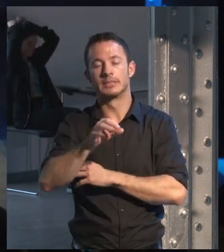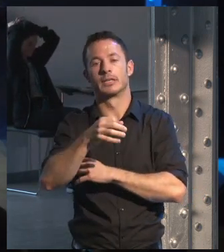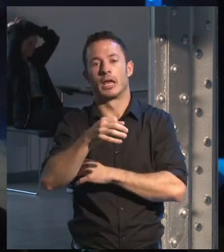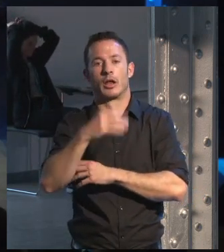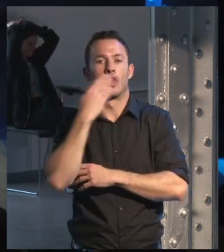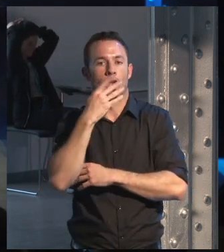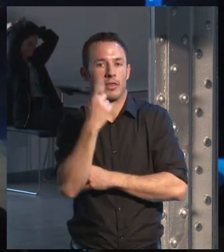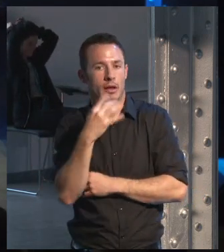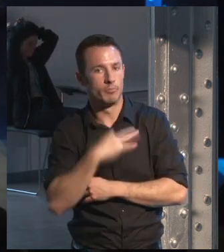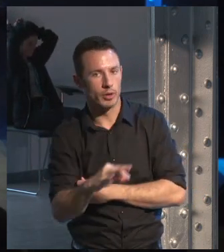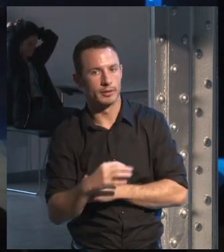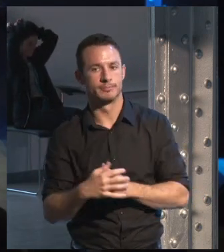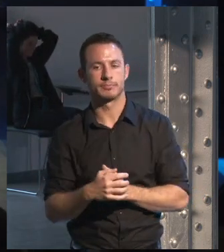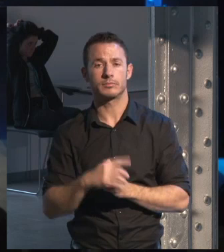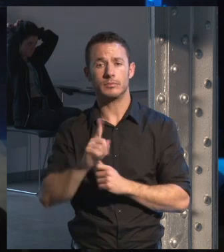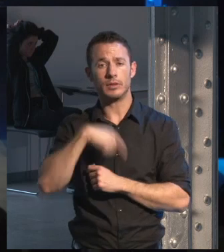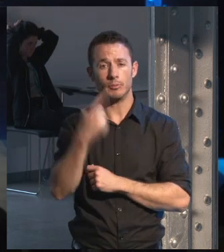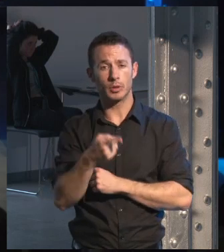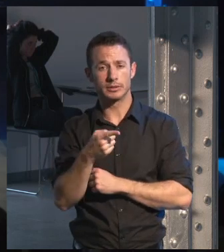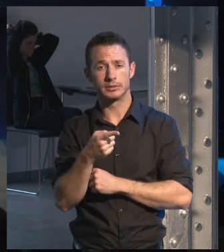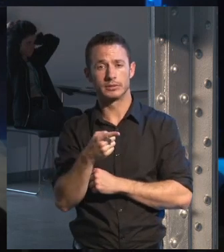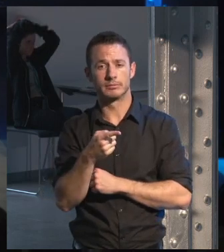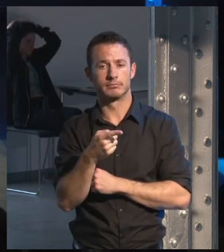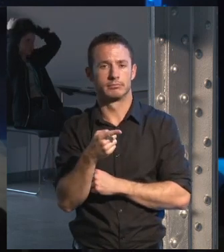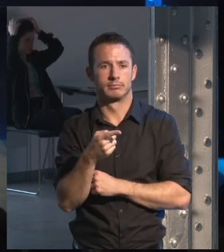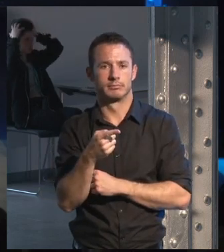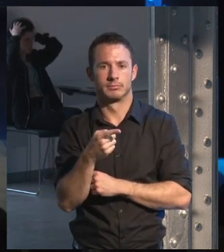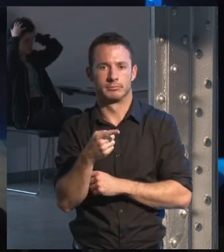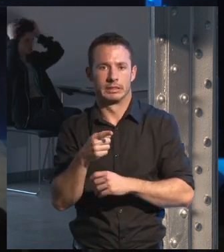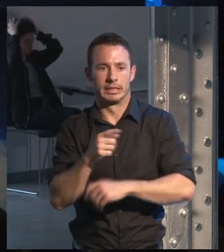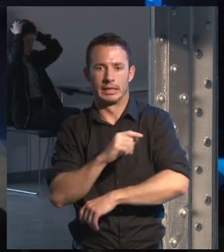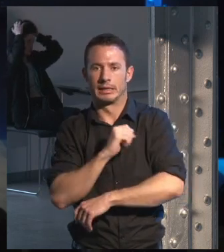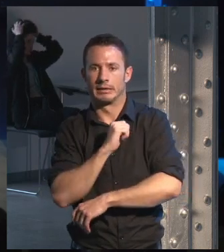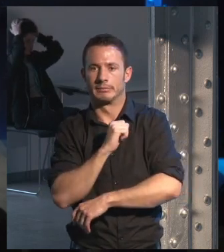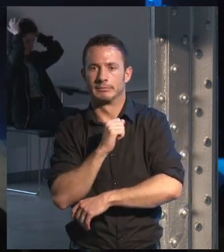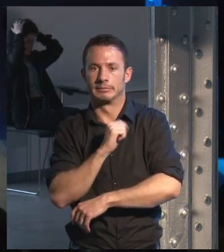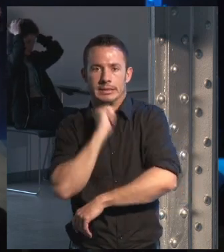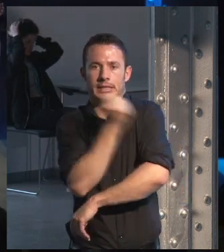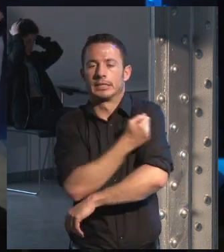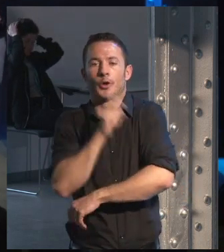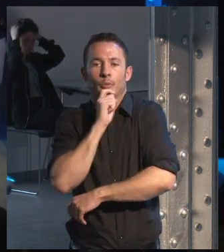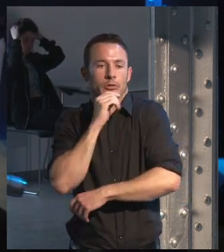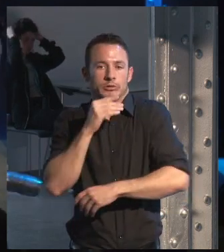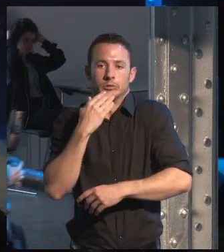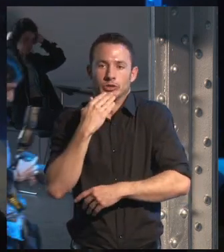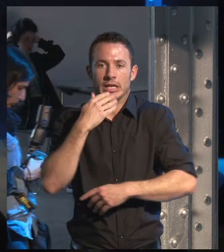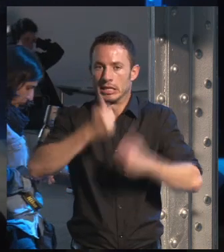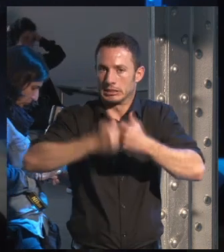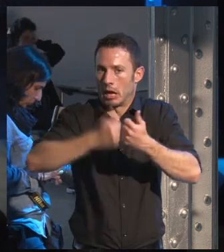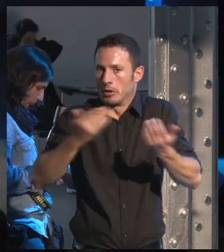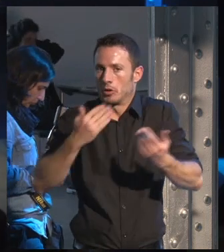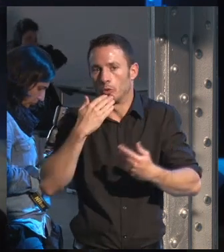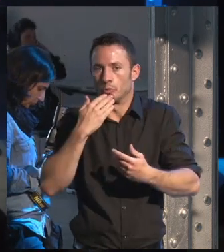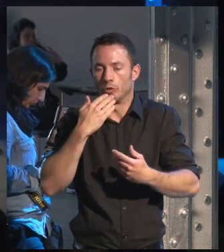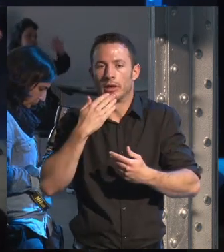Luego, se registraría exactamente igual que si fuera un examen y una clase